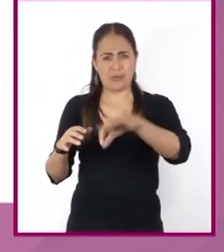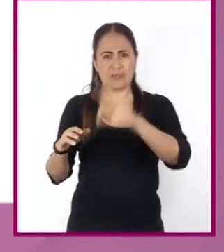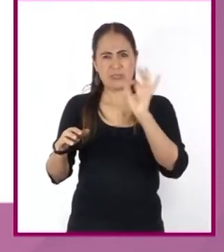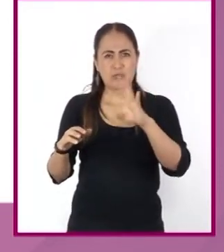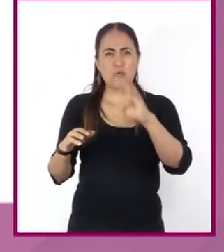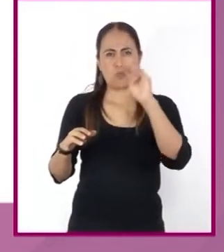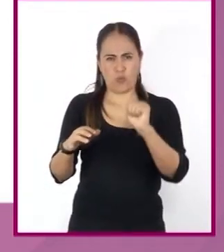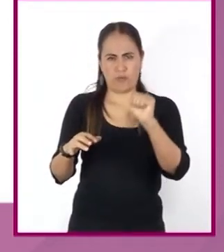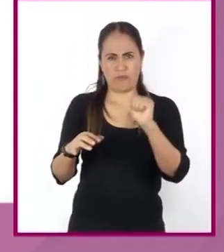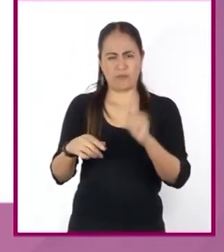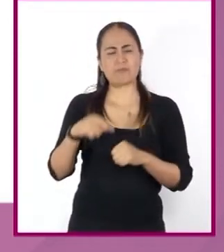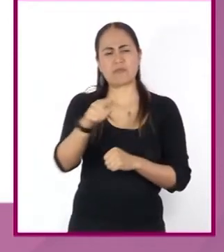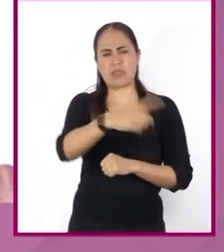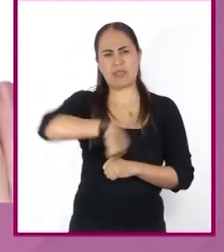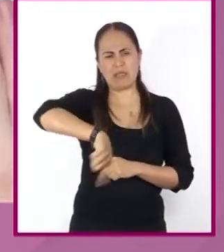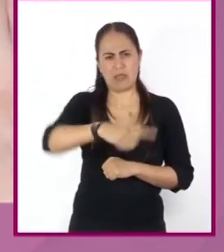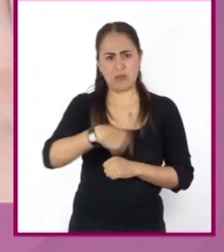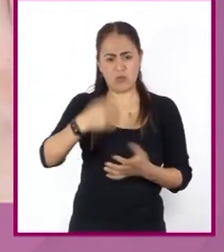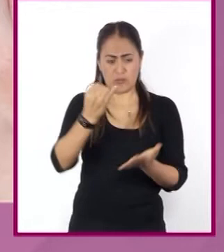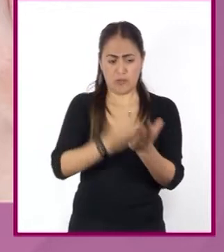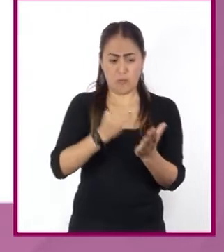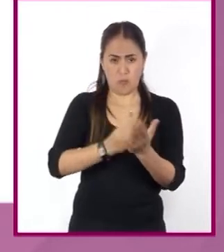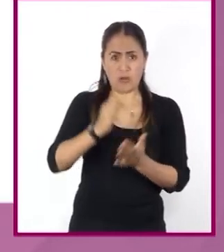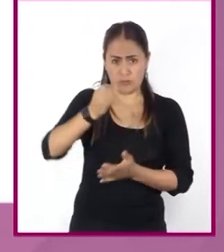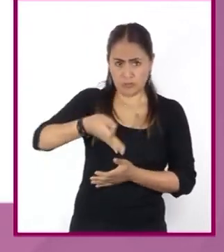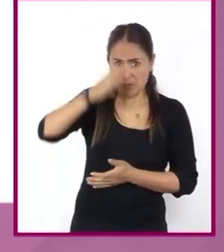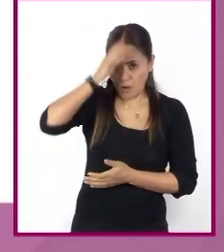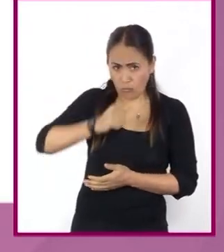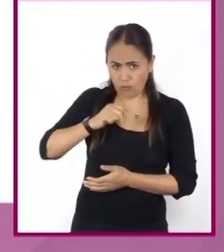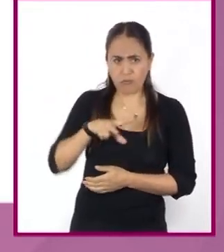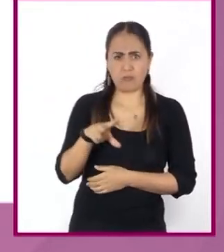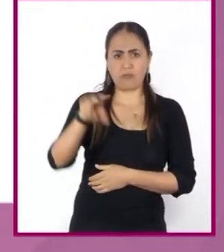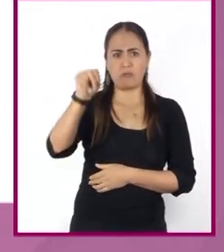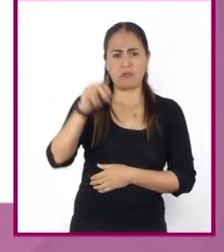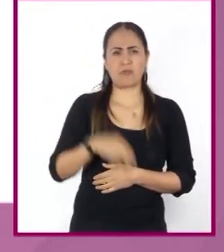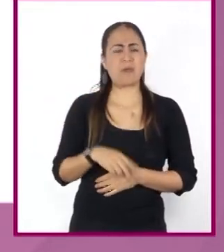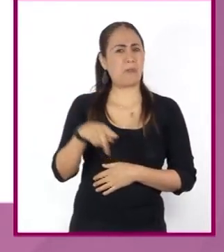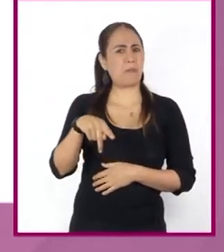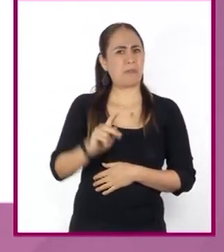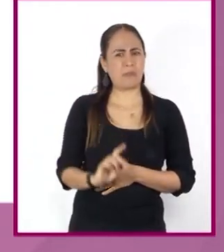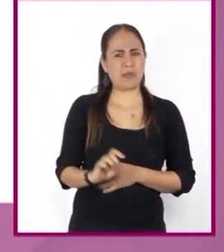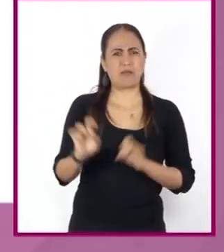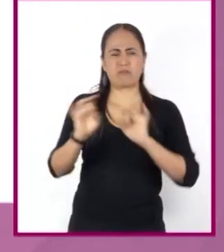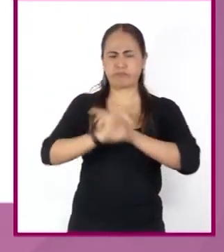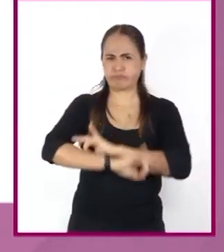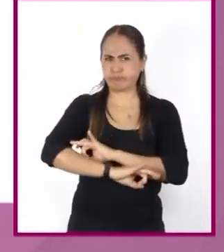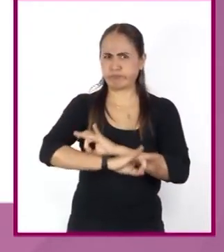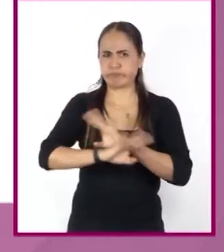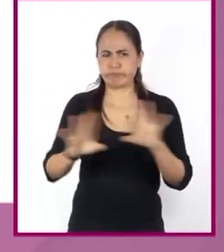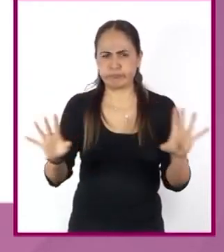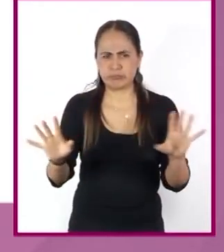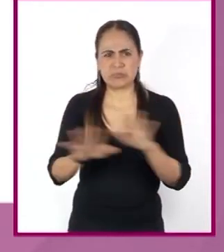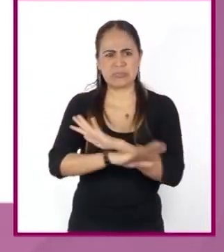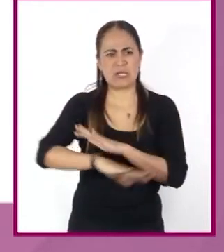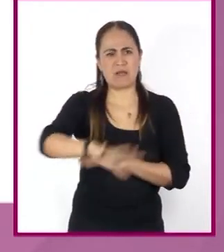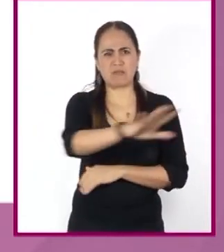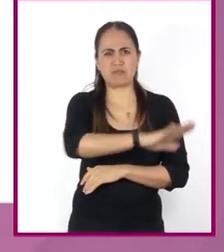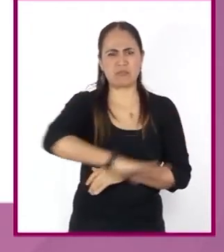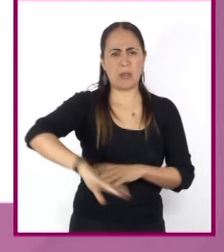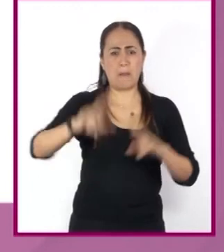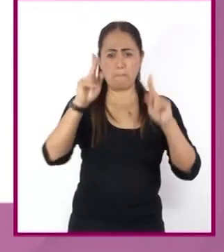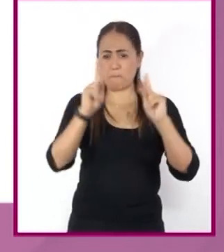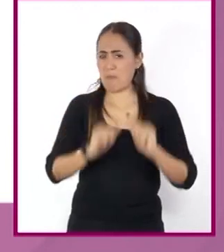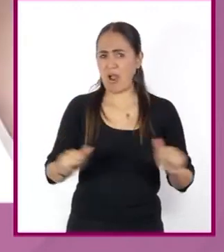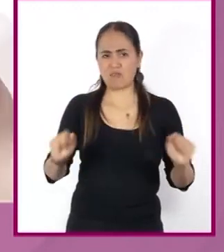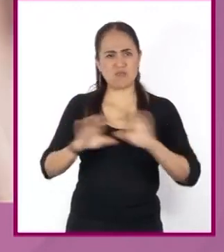Parlamento británico aplicara esos impuestos. Pero lo que rompió definitivamente la tranquilidad de las colonias fue